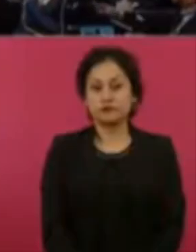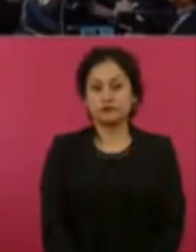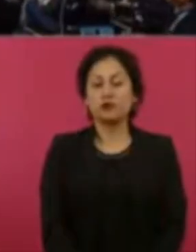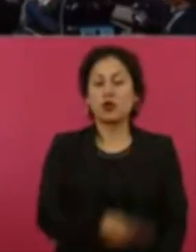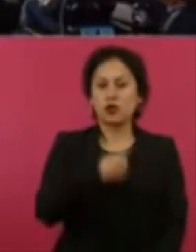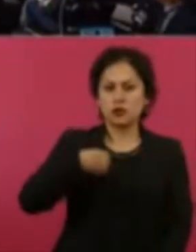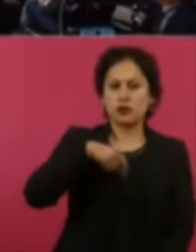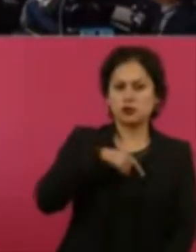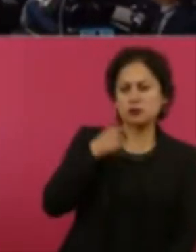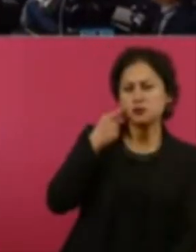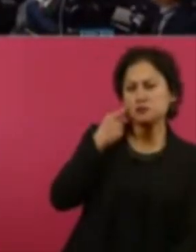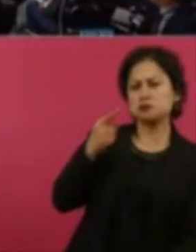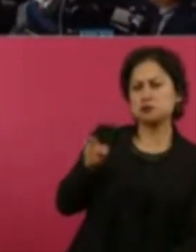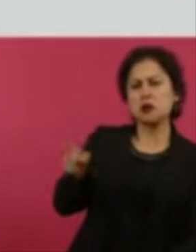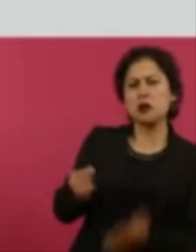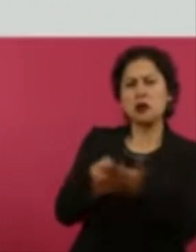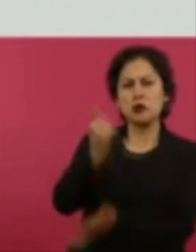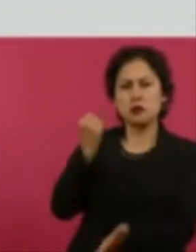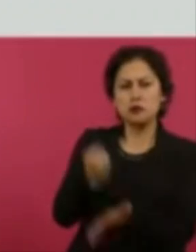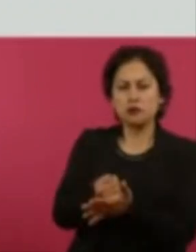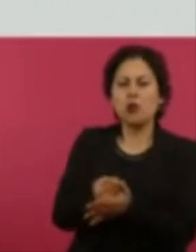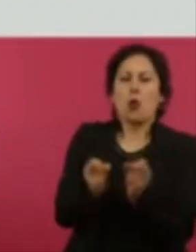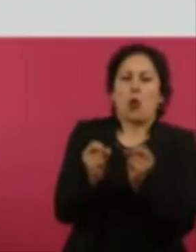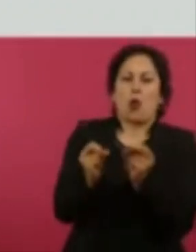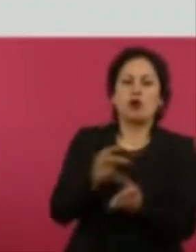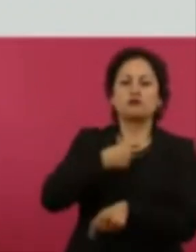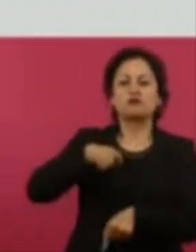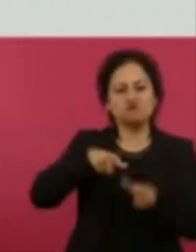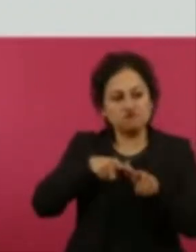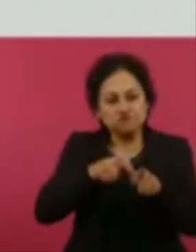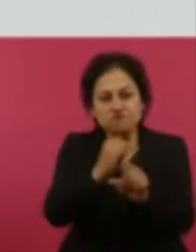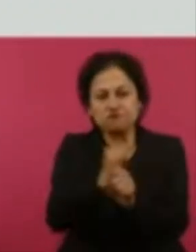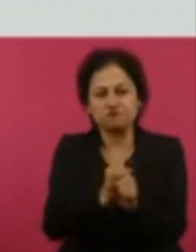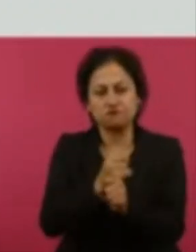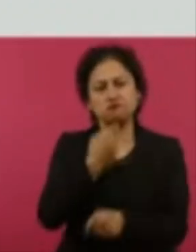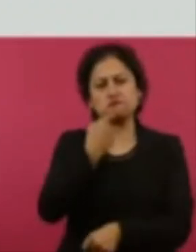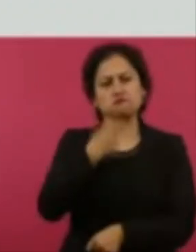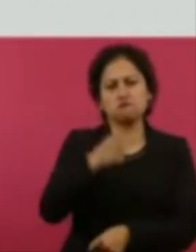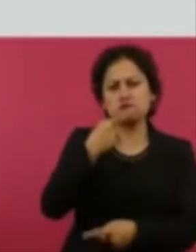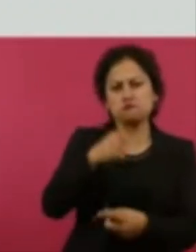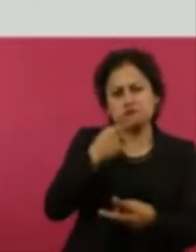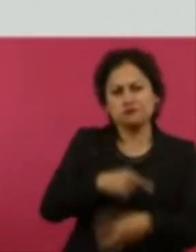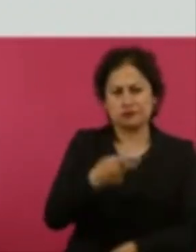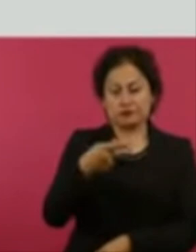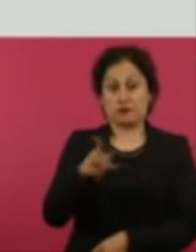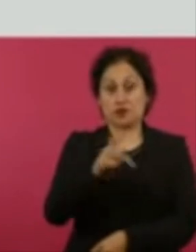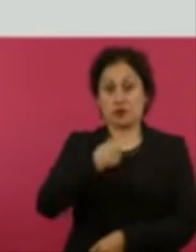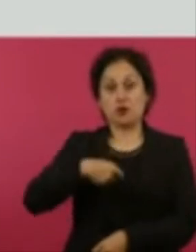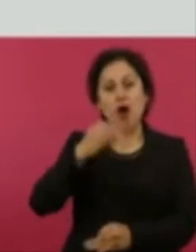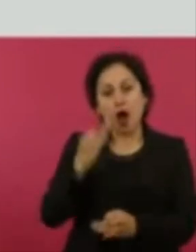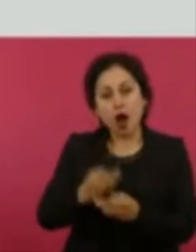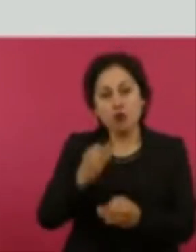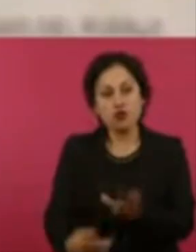Digo que este juez se extralimita afectando nuestra democracia y pretendiendo a través de este